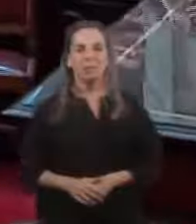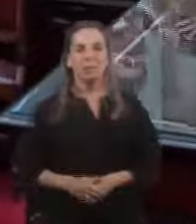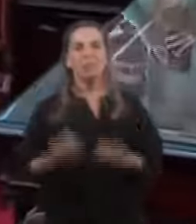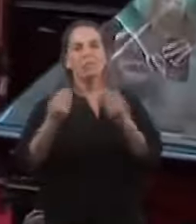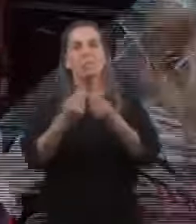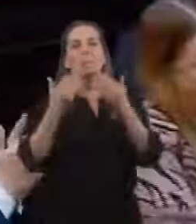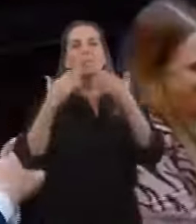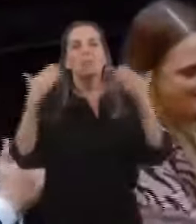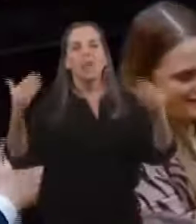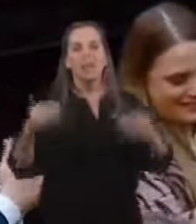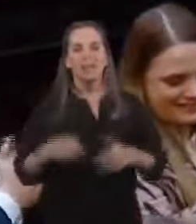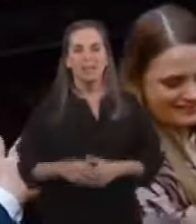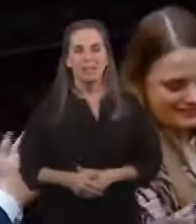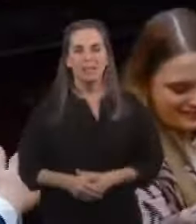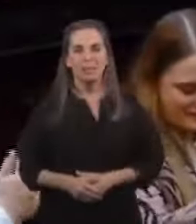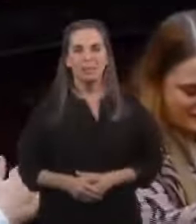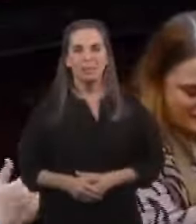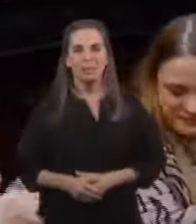gracias